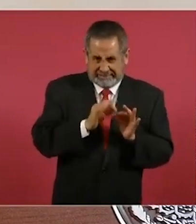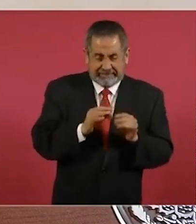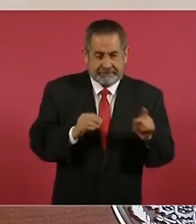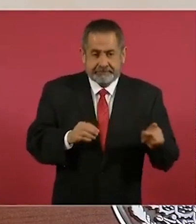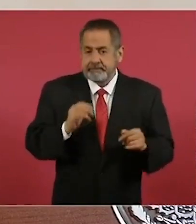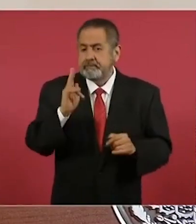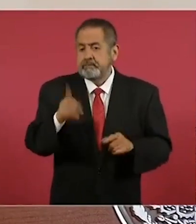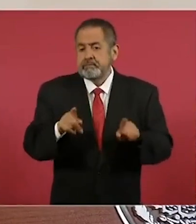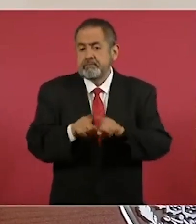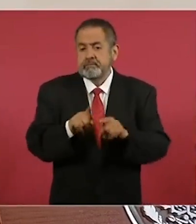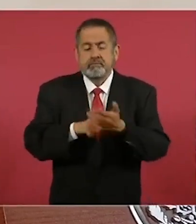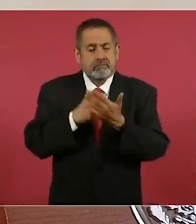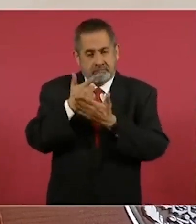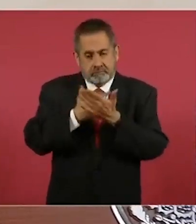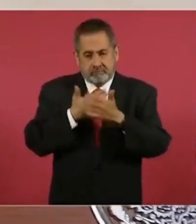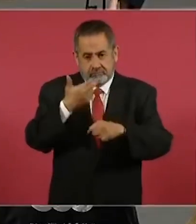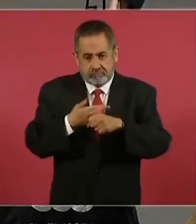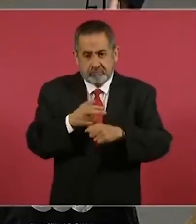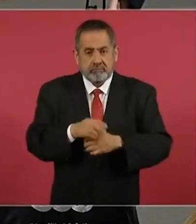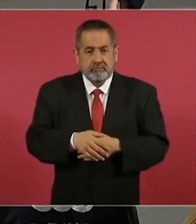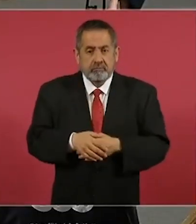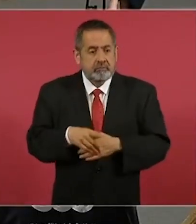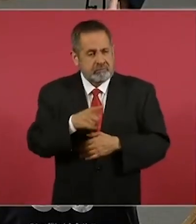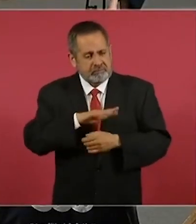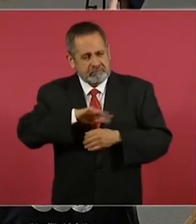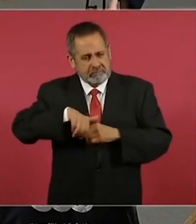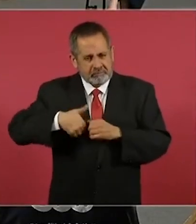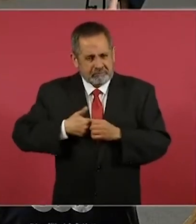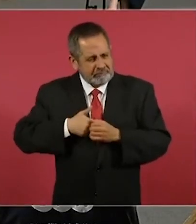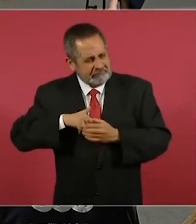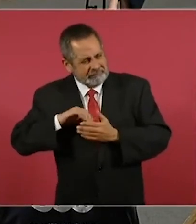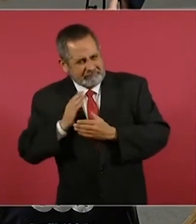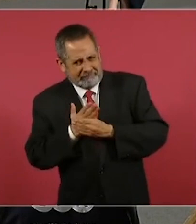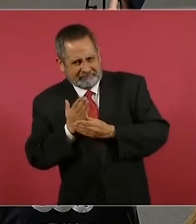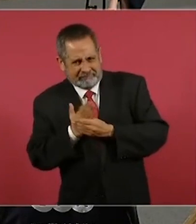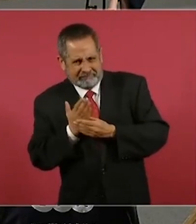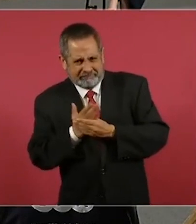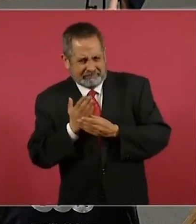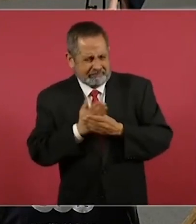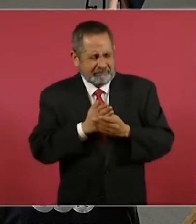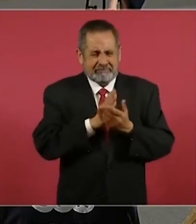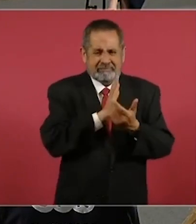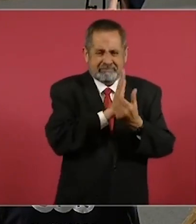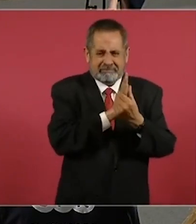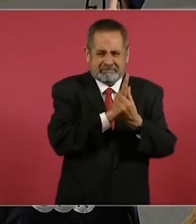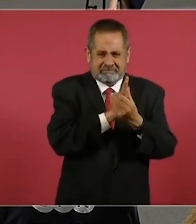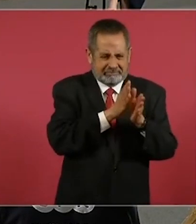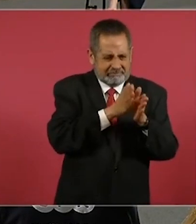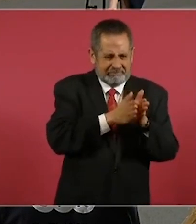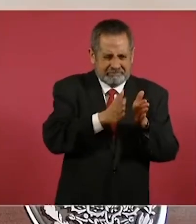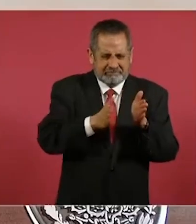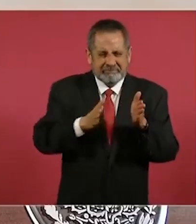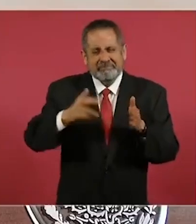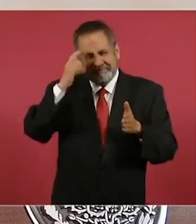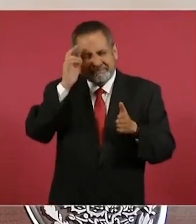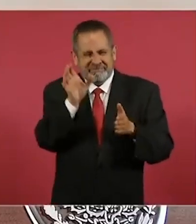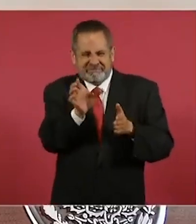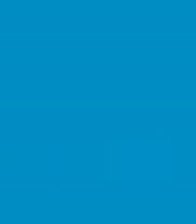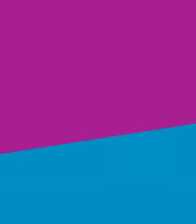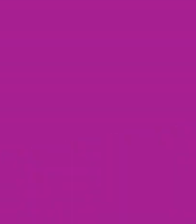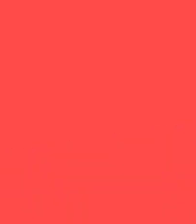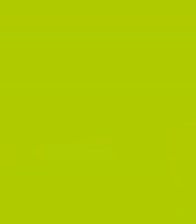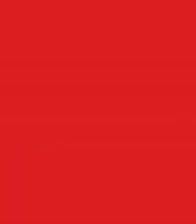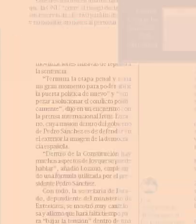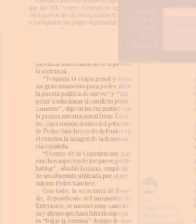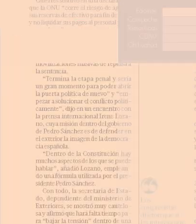las expresiones de AMLO infringieron los principios rectores del proceso electoral y representaban un uso indebido de recursos públicos.